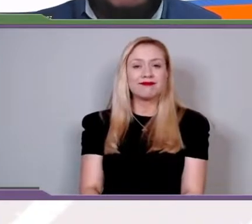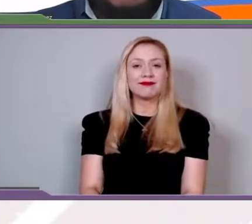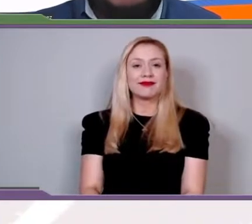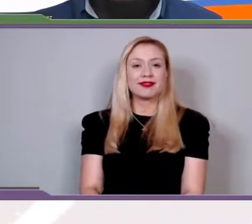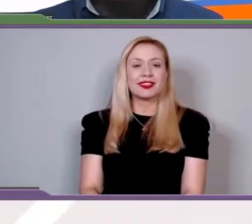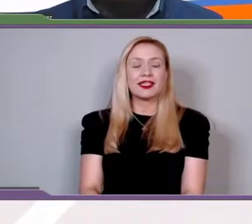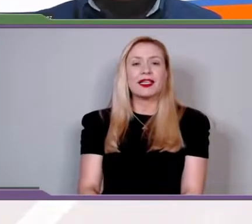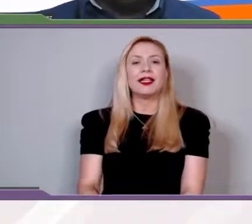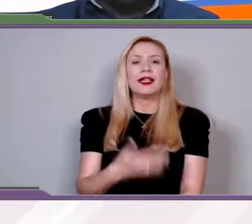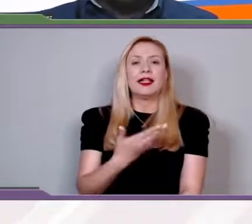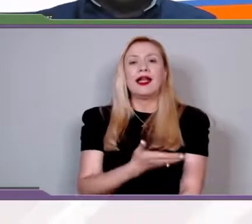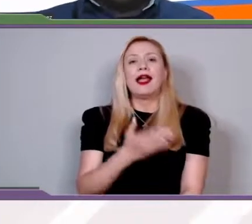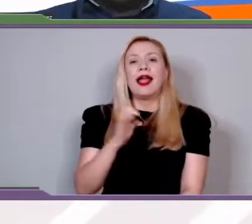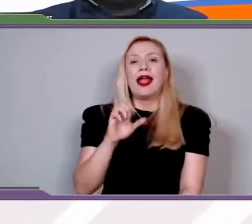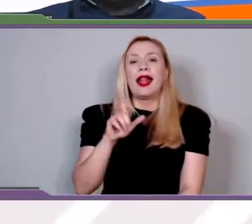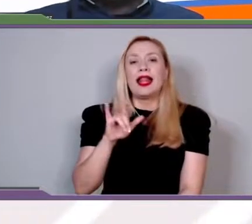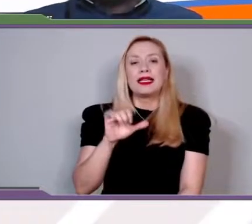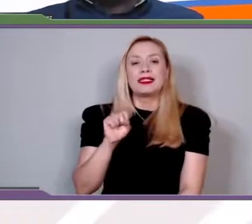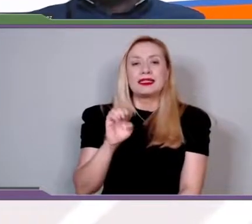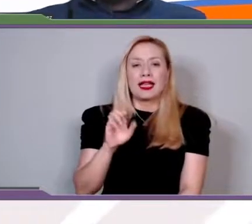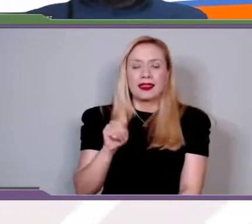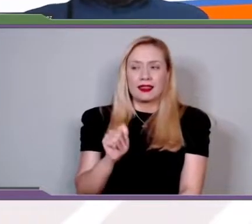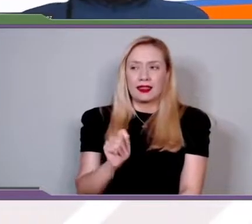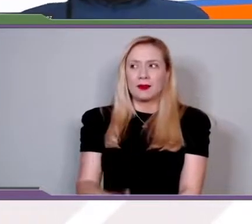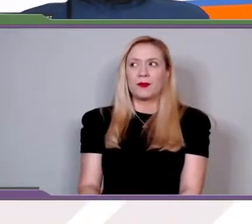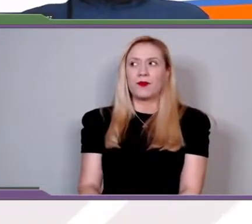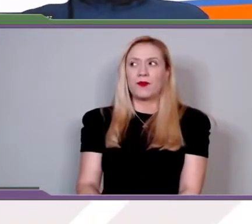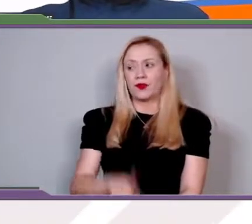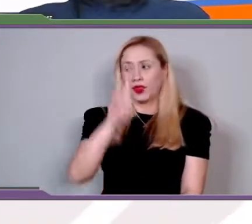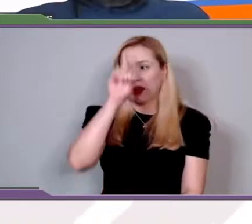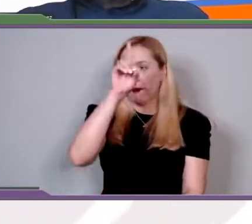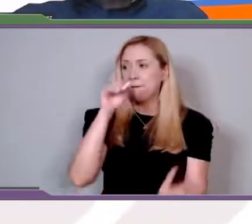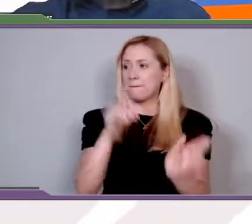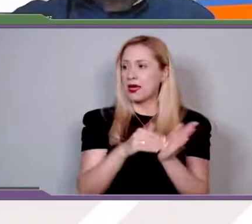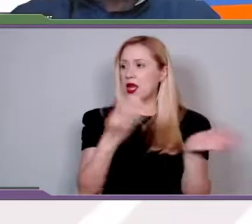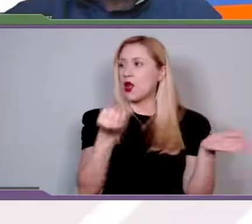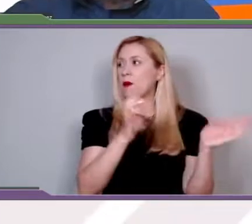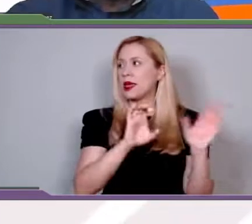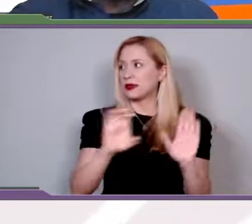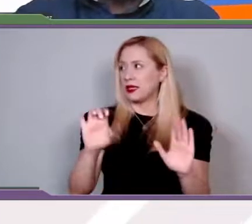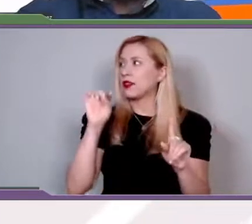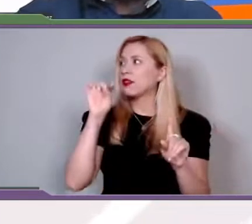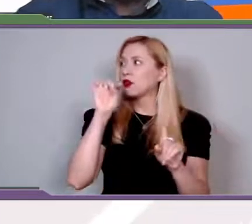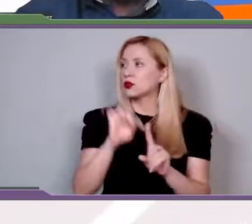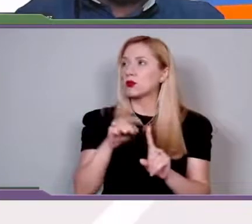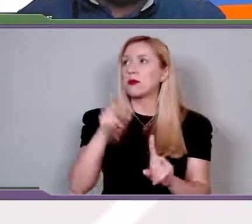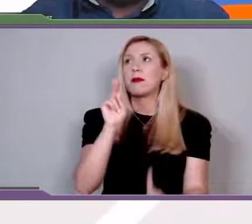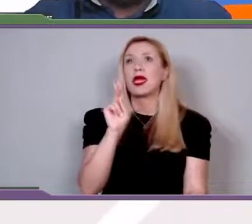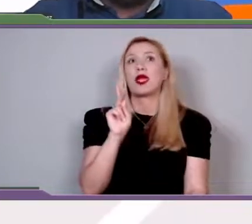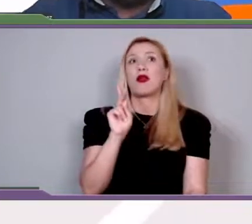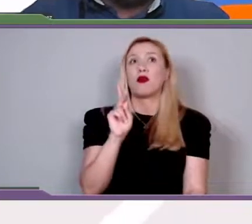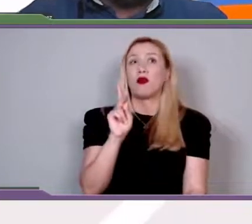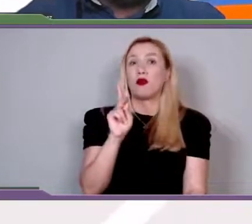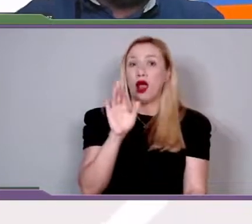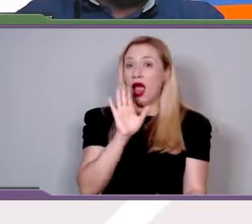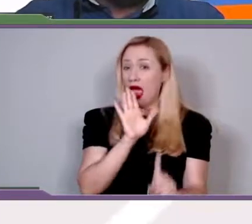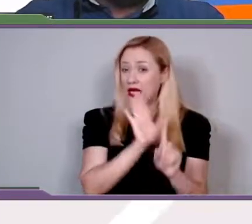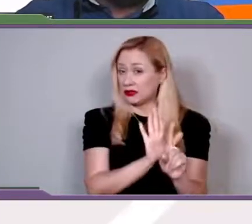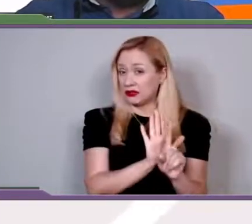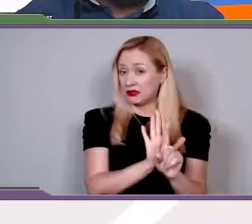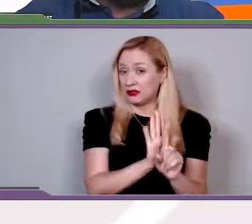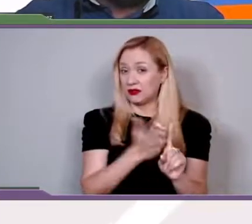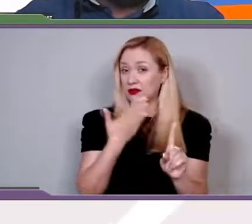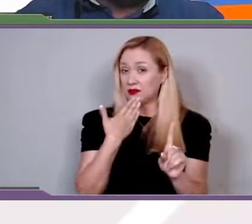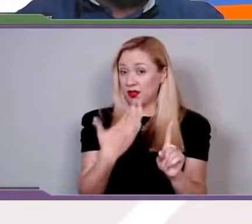Eliseth, el Dime. hecho de que esté desde 1900 no quiere decir que esté bien que siga ahí. Digo, pongo el ejemplo,